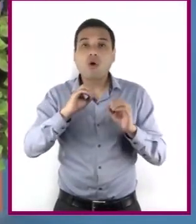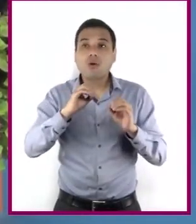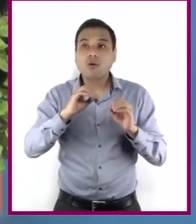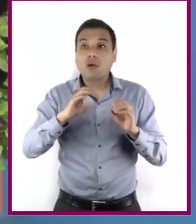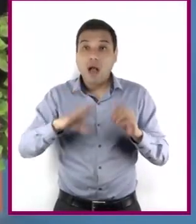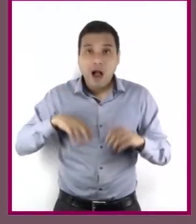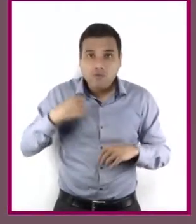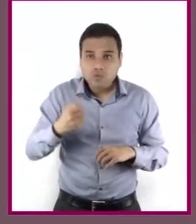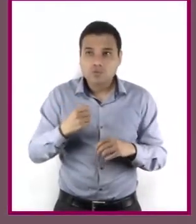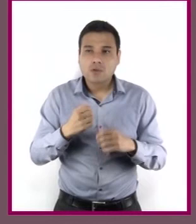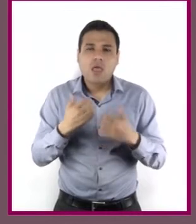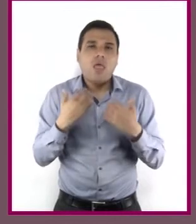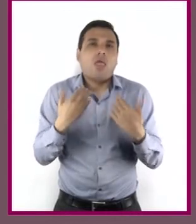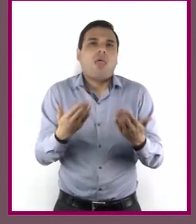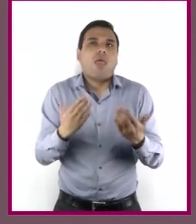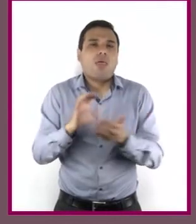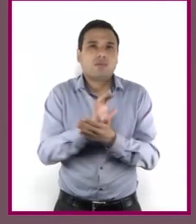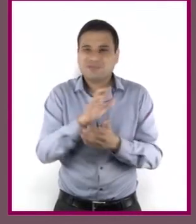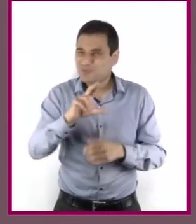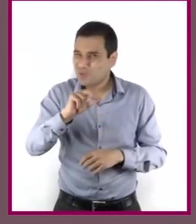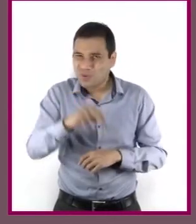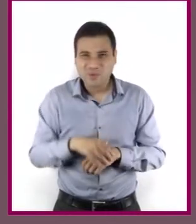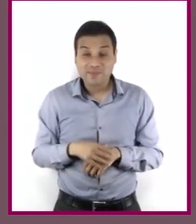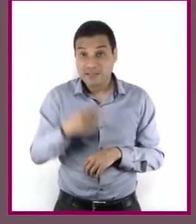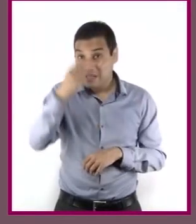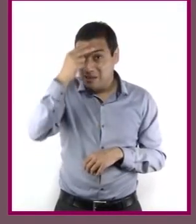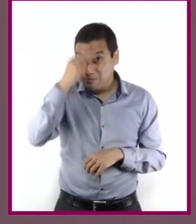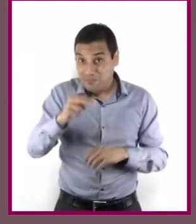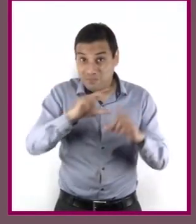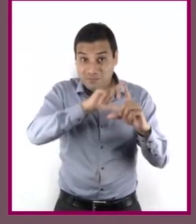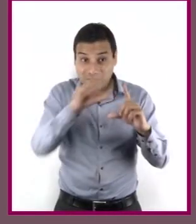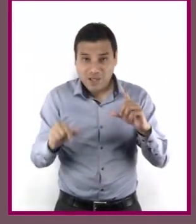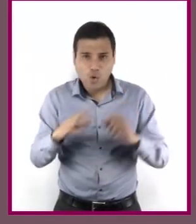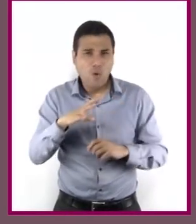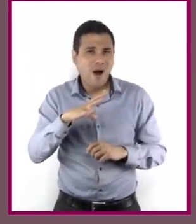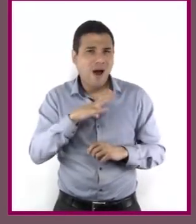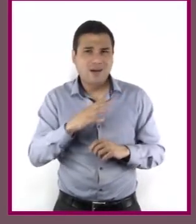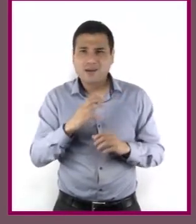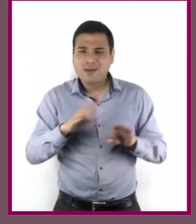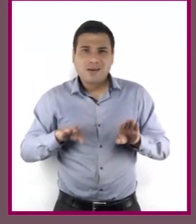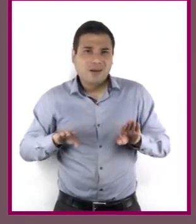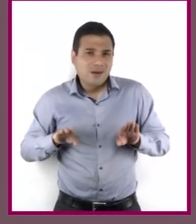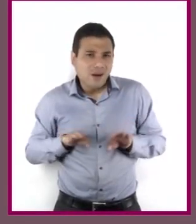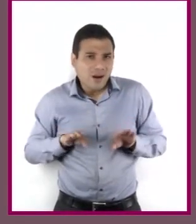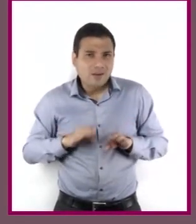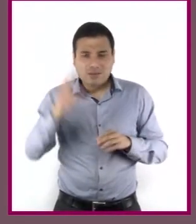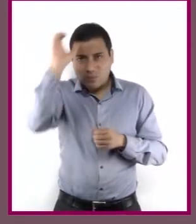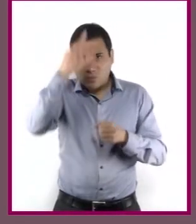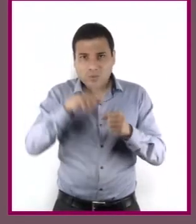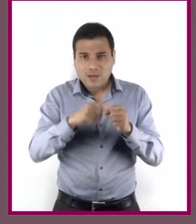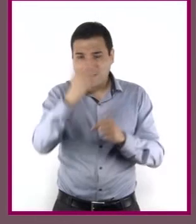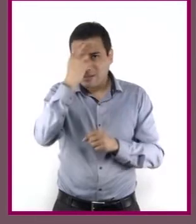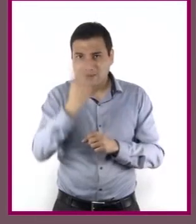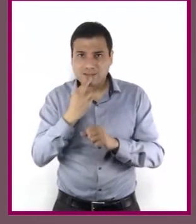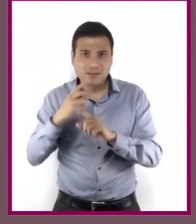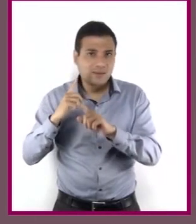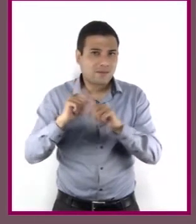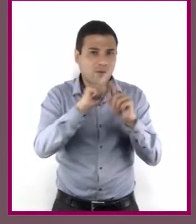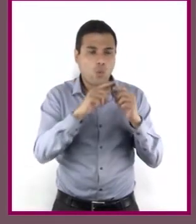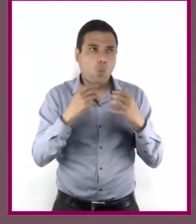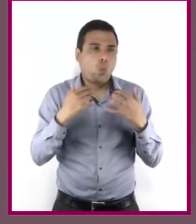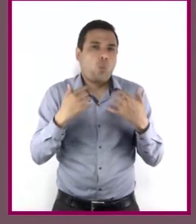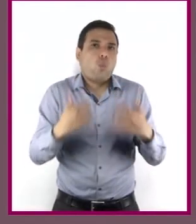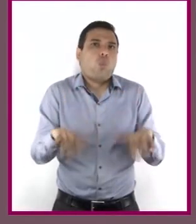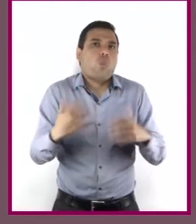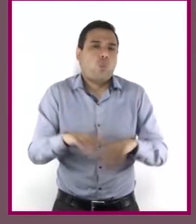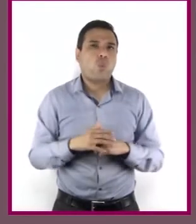dividiendo a nuestra sociedad. México es uno de los países con mayor diversidad étnica y cultural en el mundo, pero también, y por